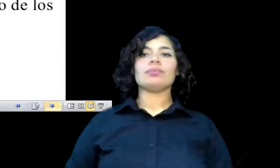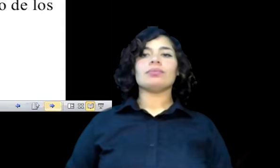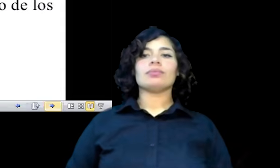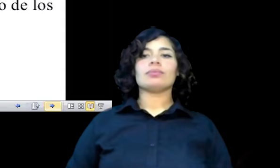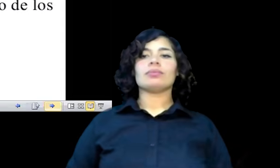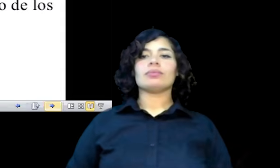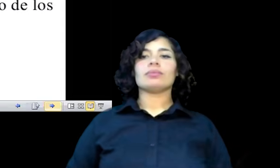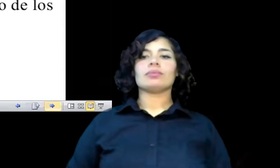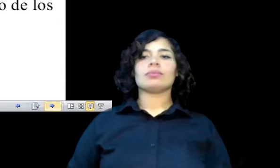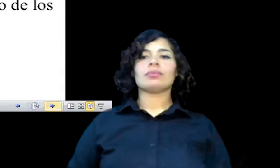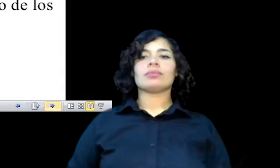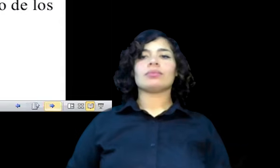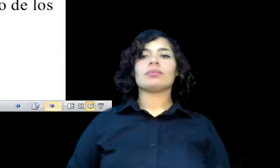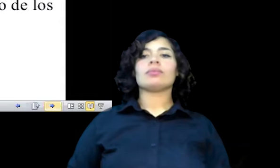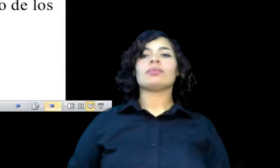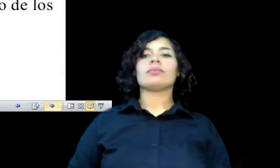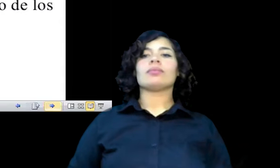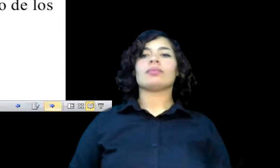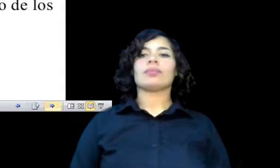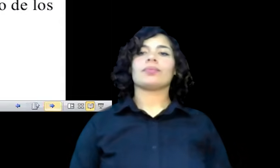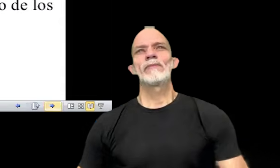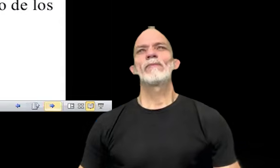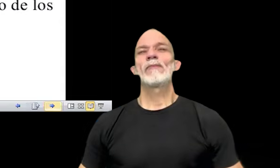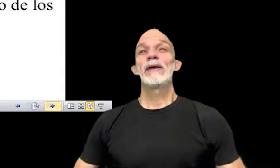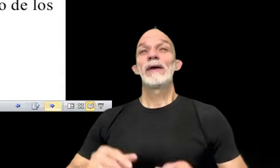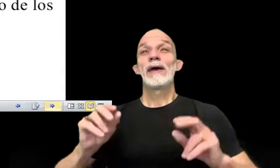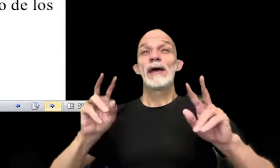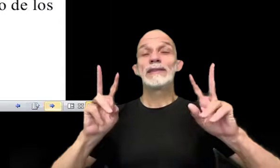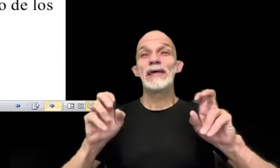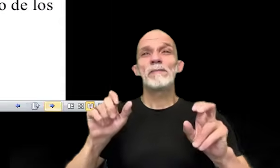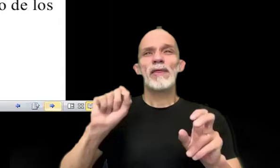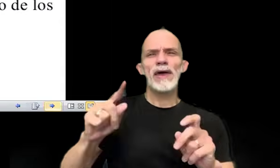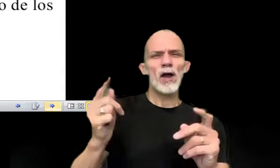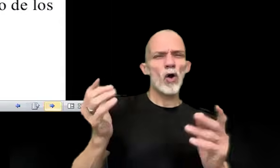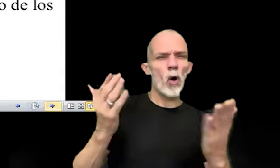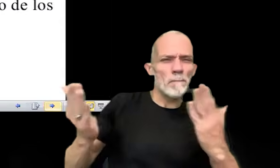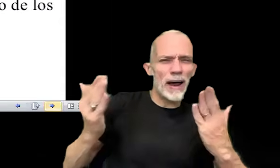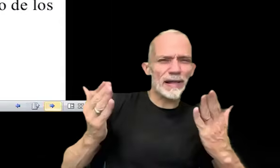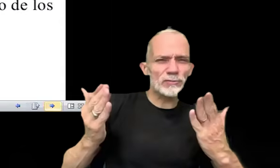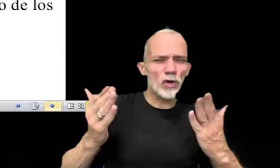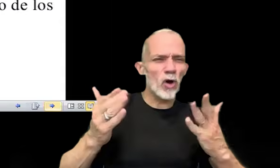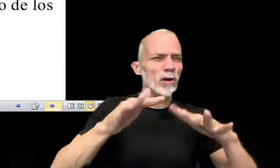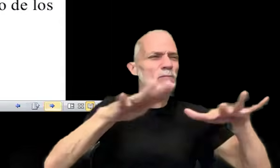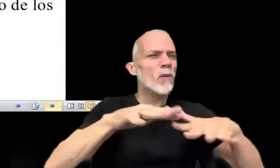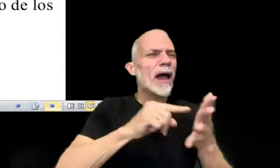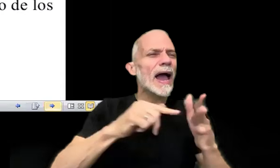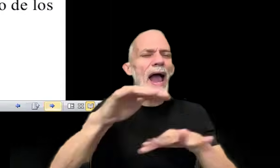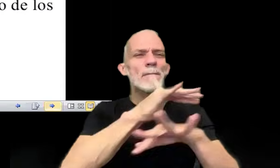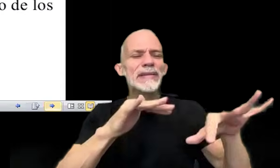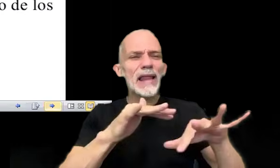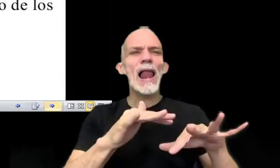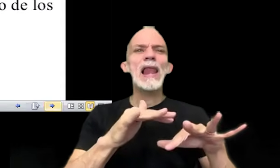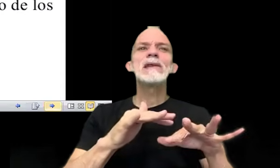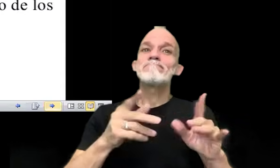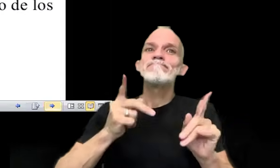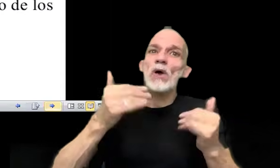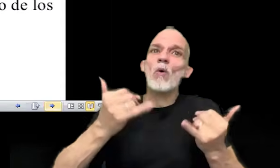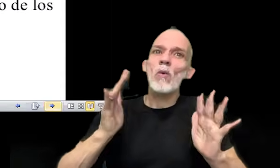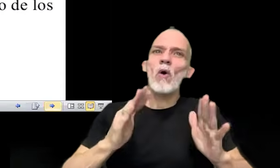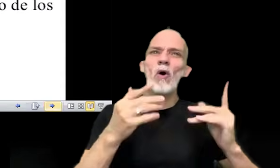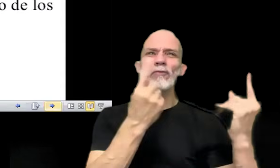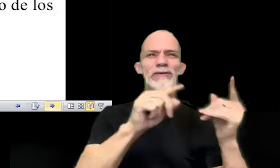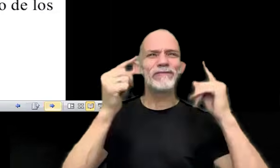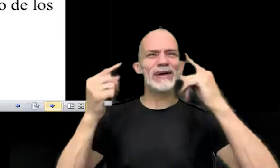¿Y en qué se basan? Ustedes saben que el tema de la comparación de los inmuebles de capital tuvo,